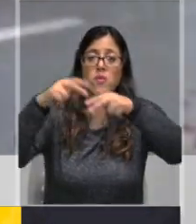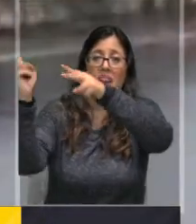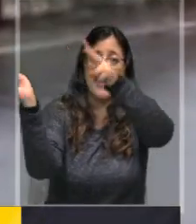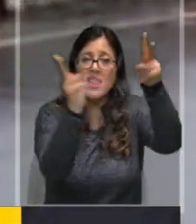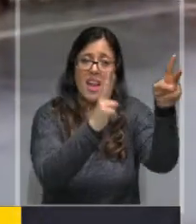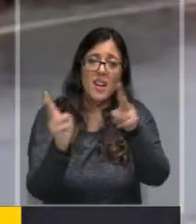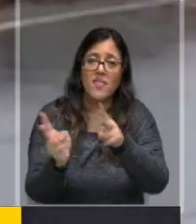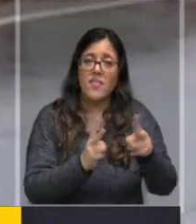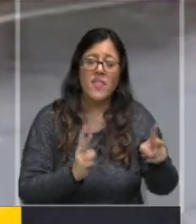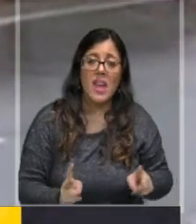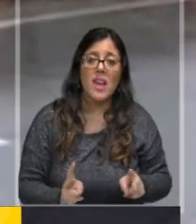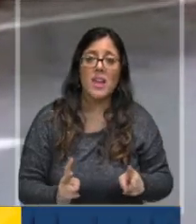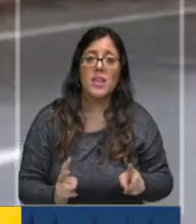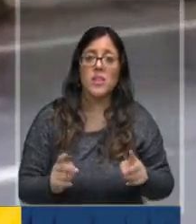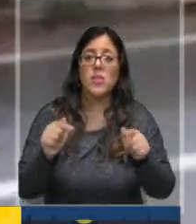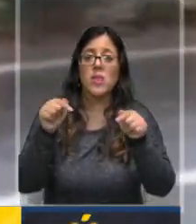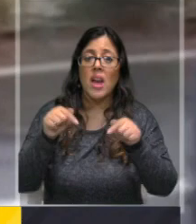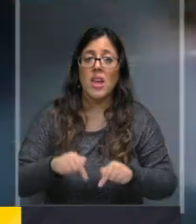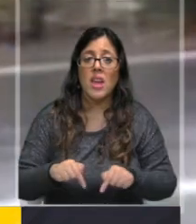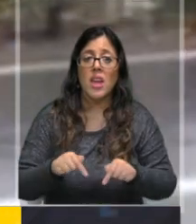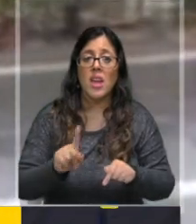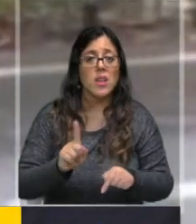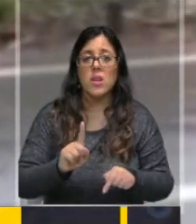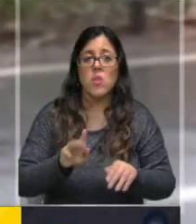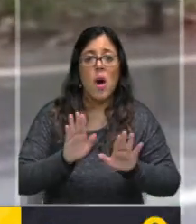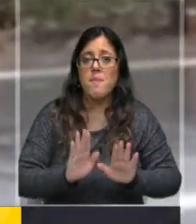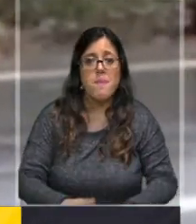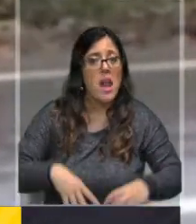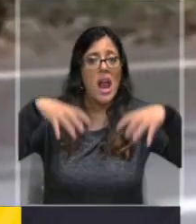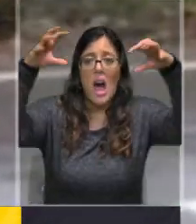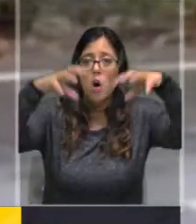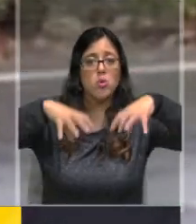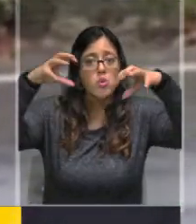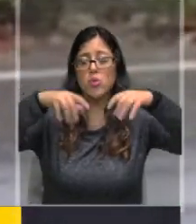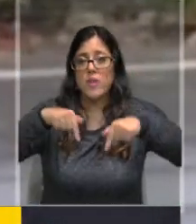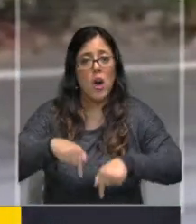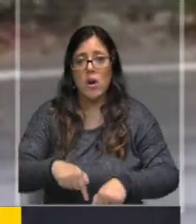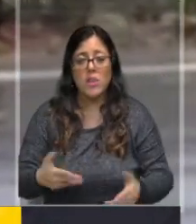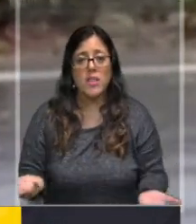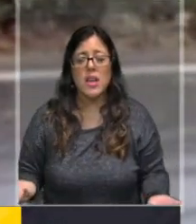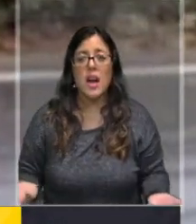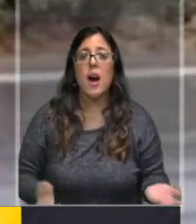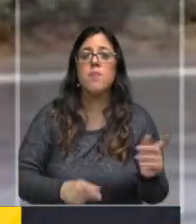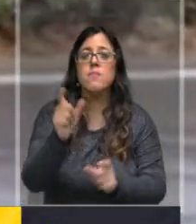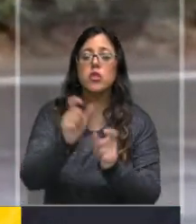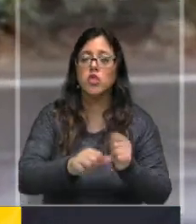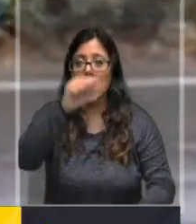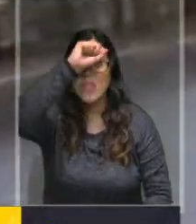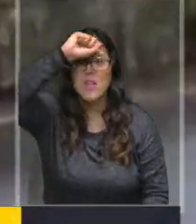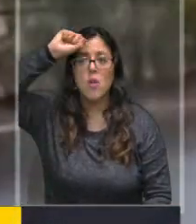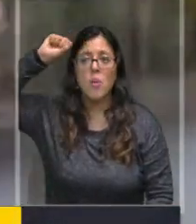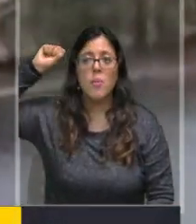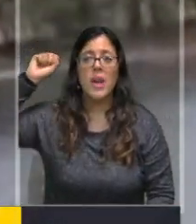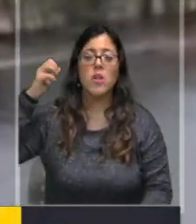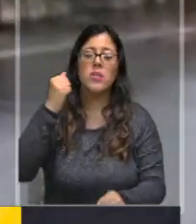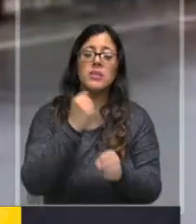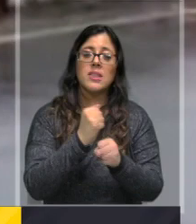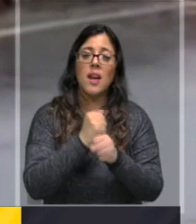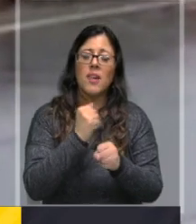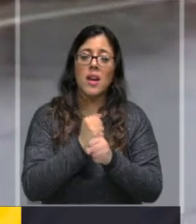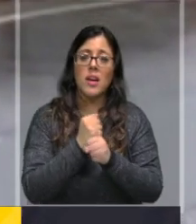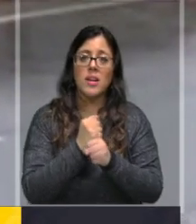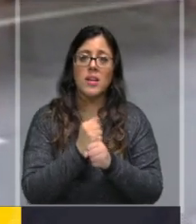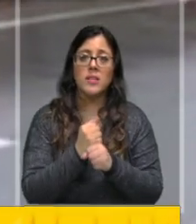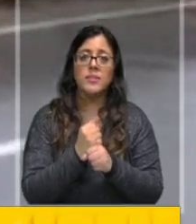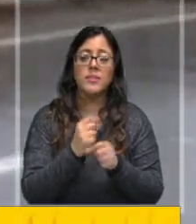reinante en este lugar, que no ha parado la lluvia durante esta jornada. Personal de bomberos se tuvo que trabajar en el transcurso